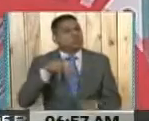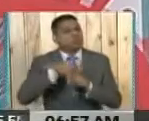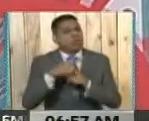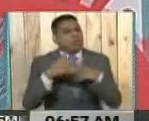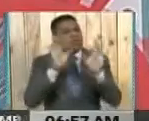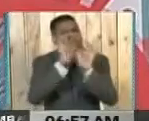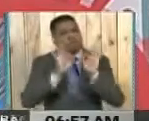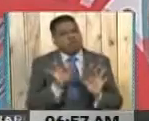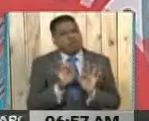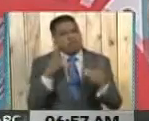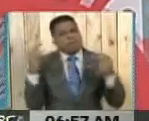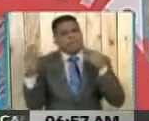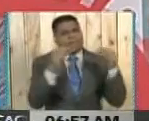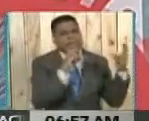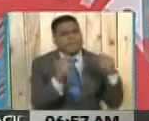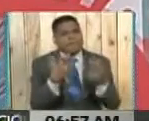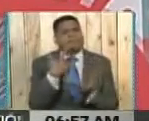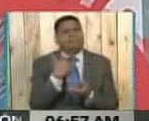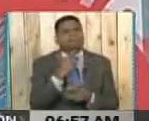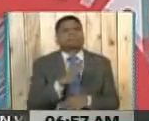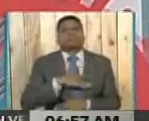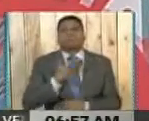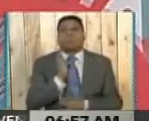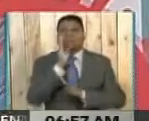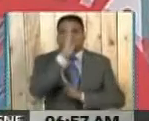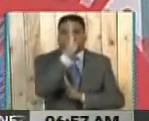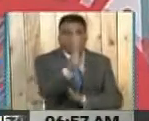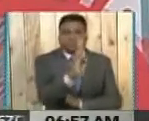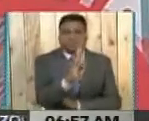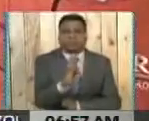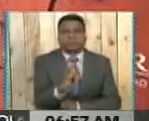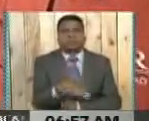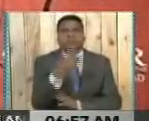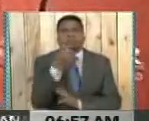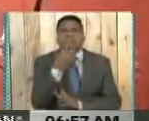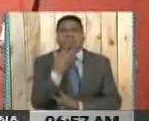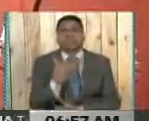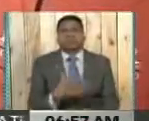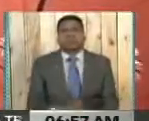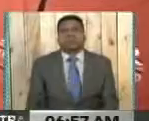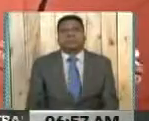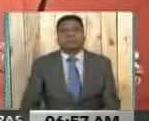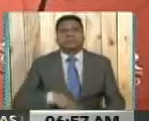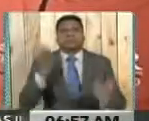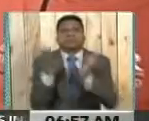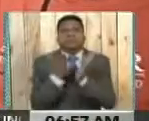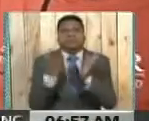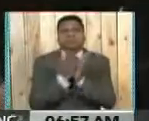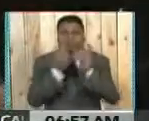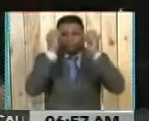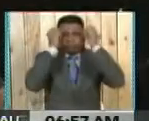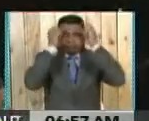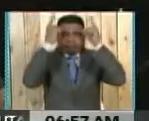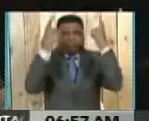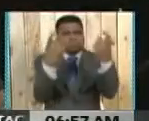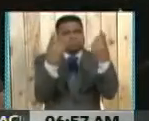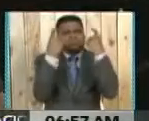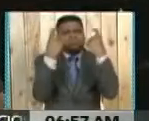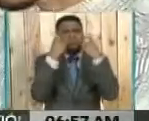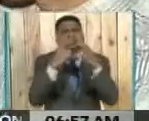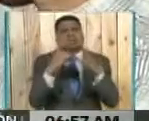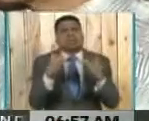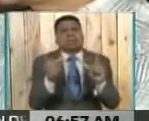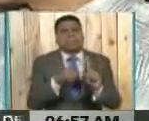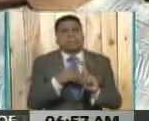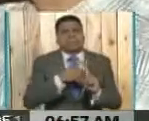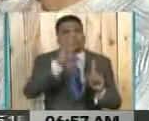de lo que sucede para poder canalizar una acción correcta. La Escuela de Formación promueve el debate sobre el marxismo,